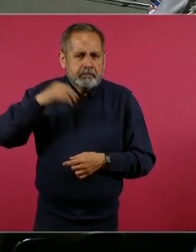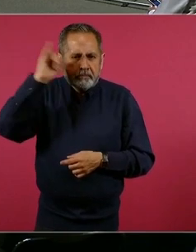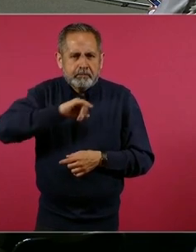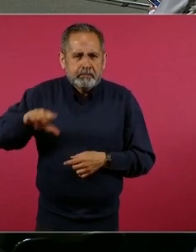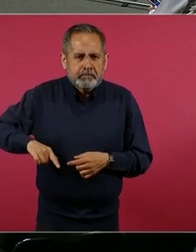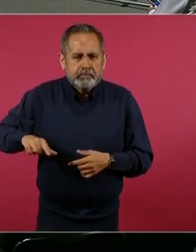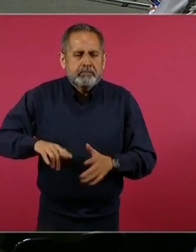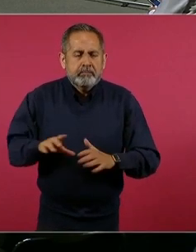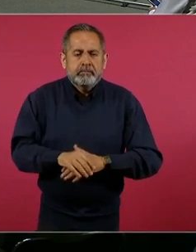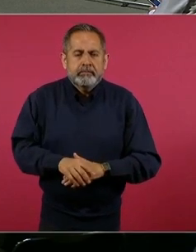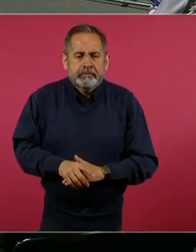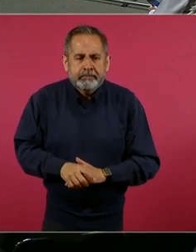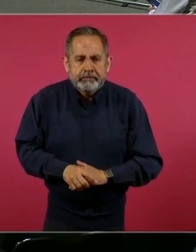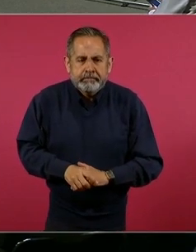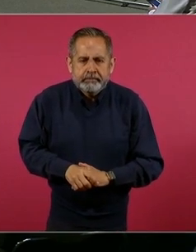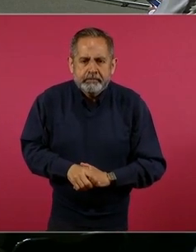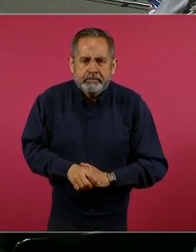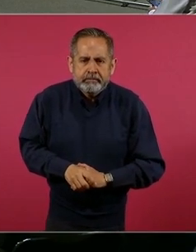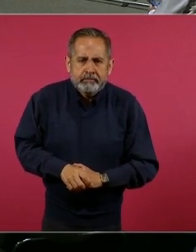Y